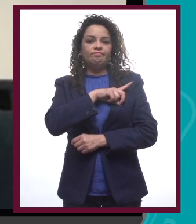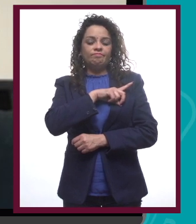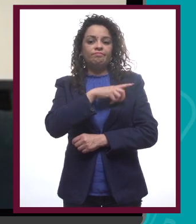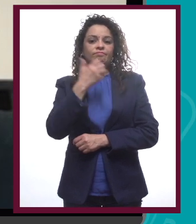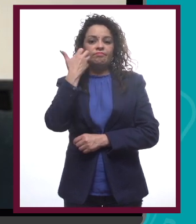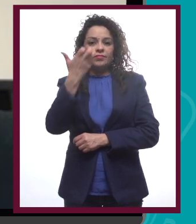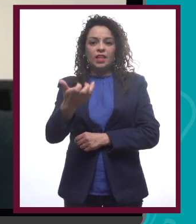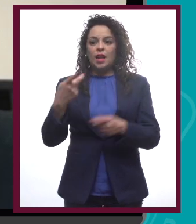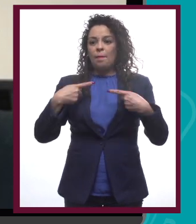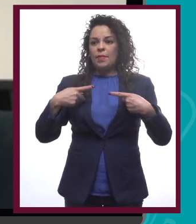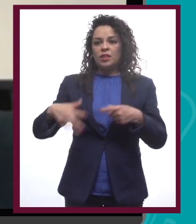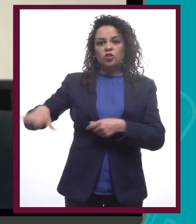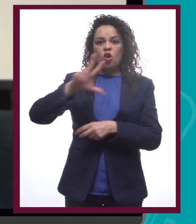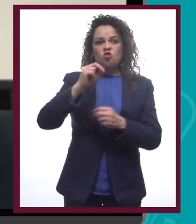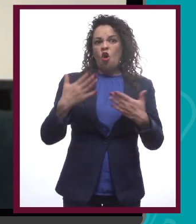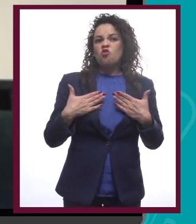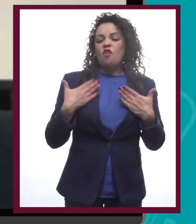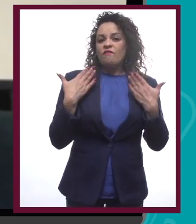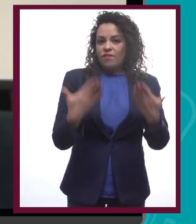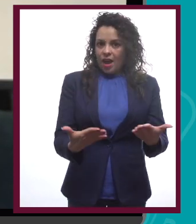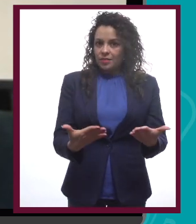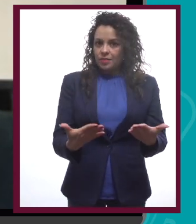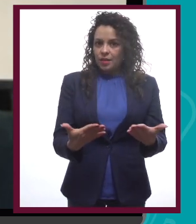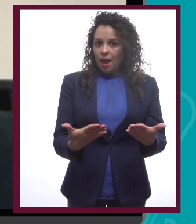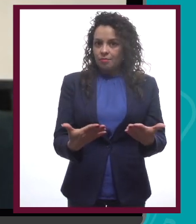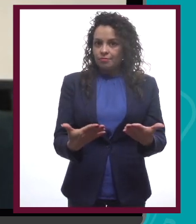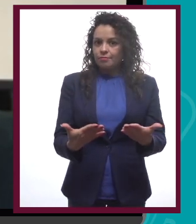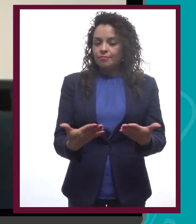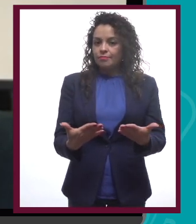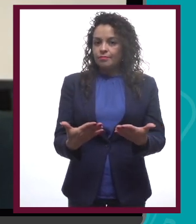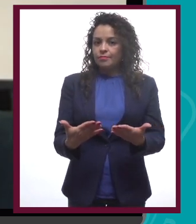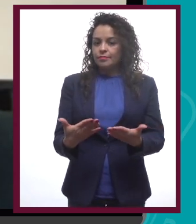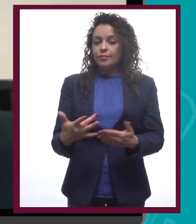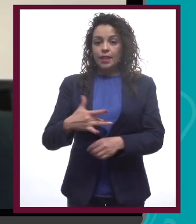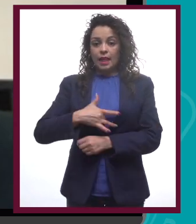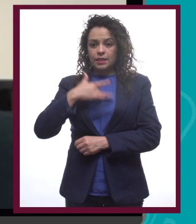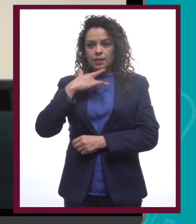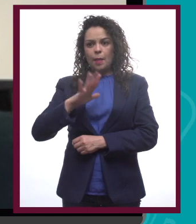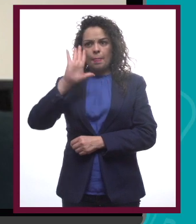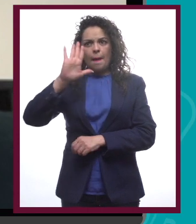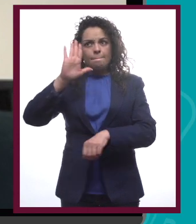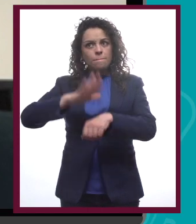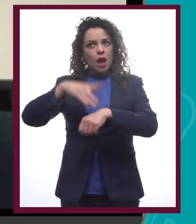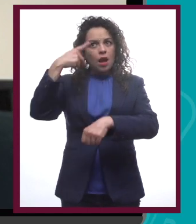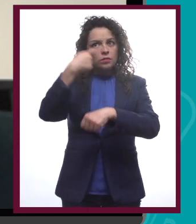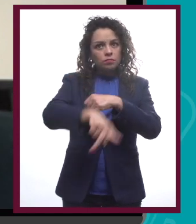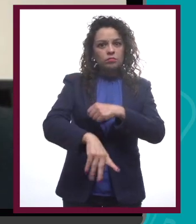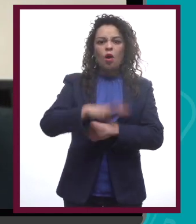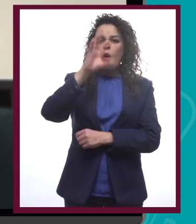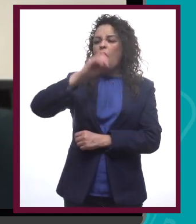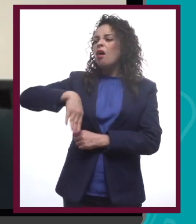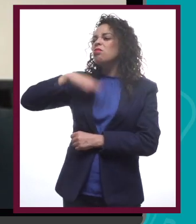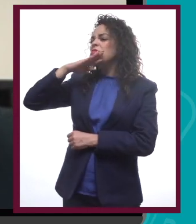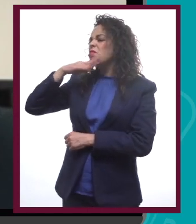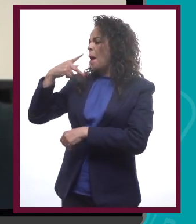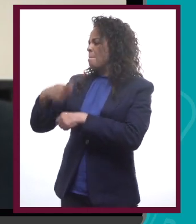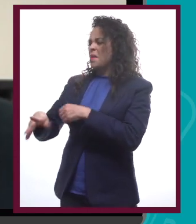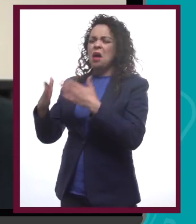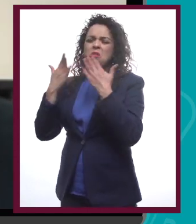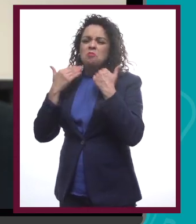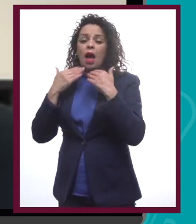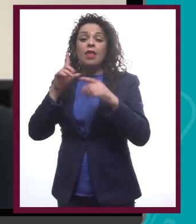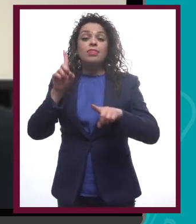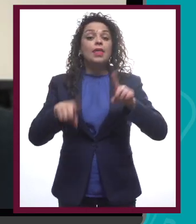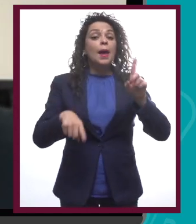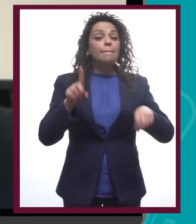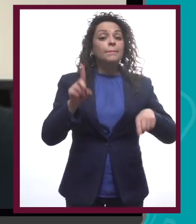para que la gente desconfíe, para que perciban un riesgo mayor o un riesgo menor,